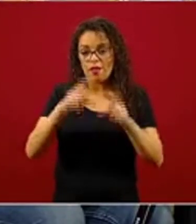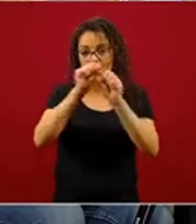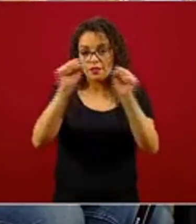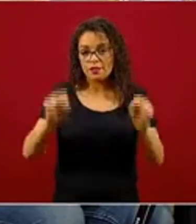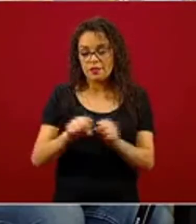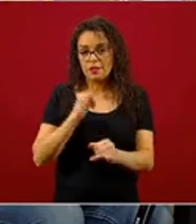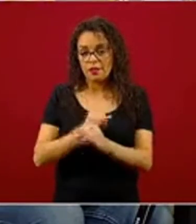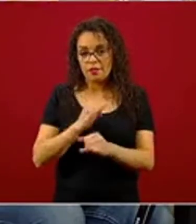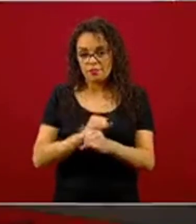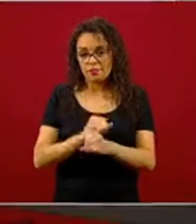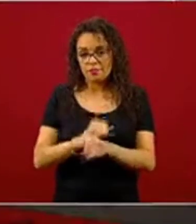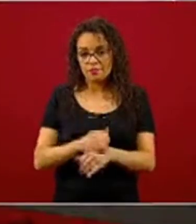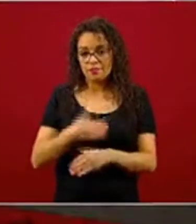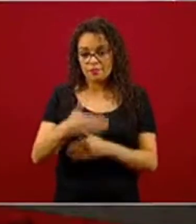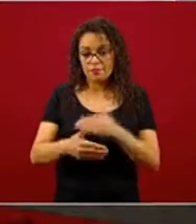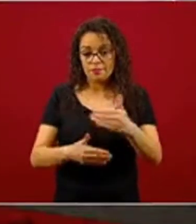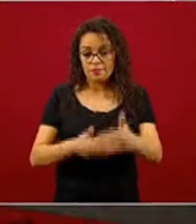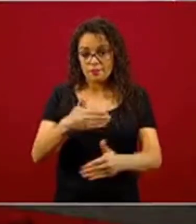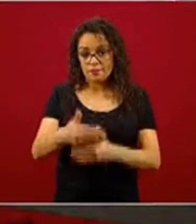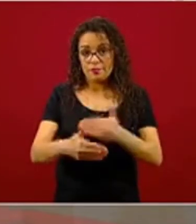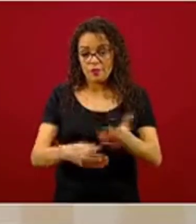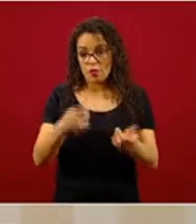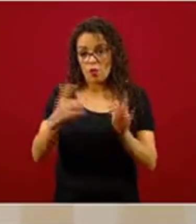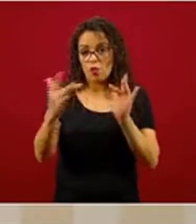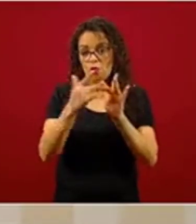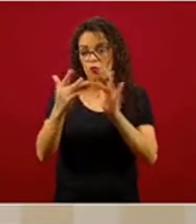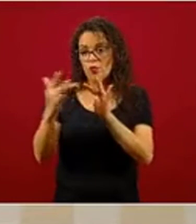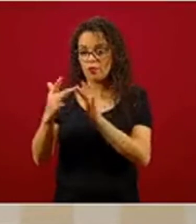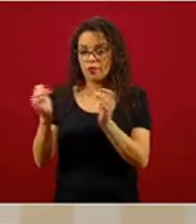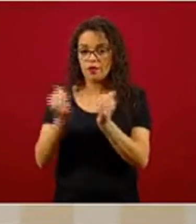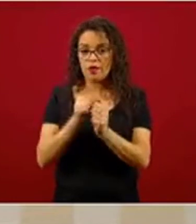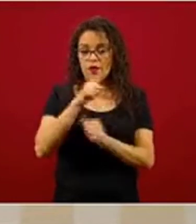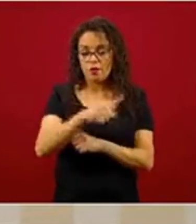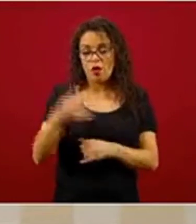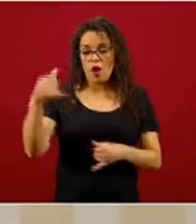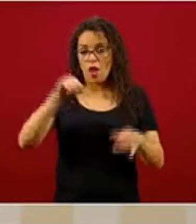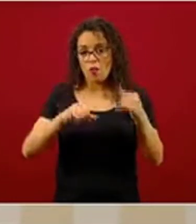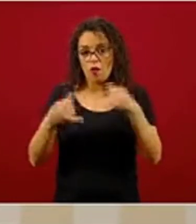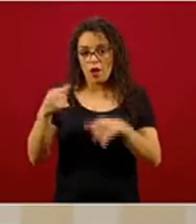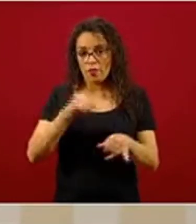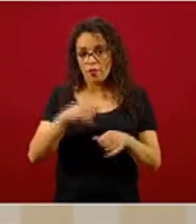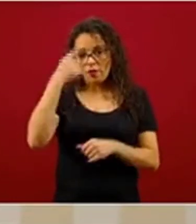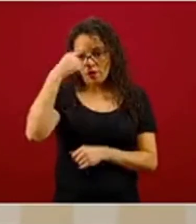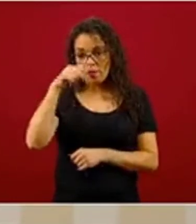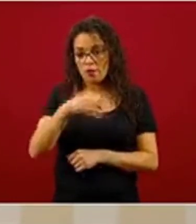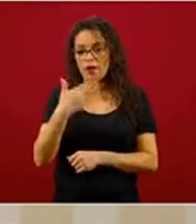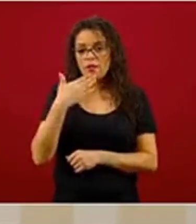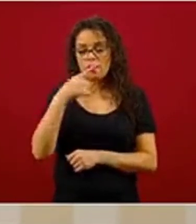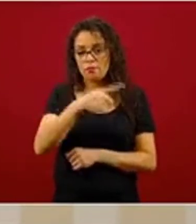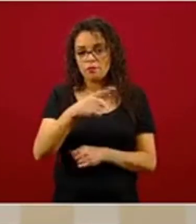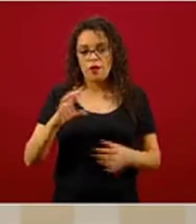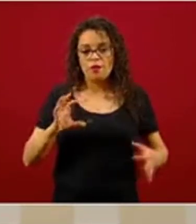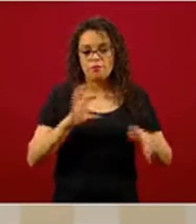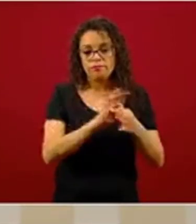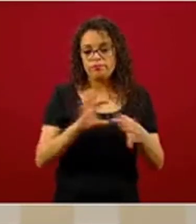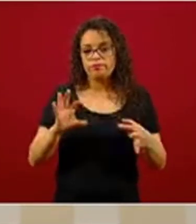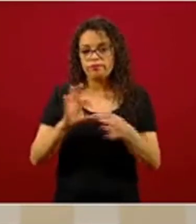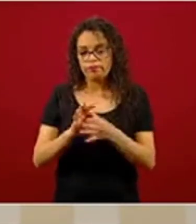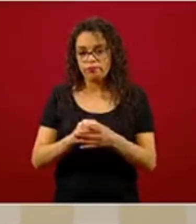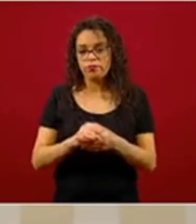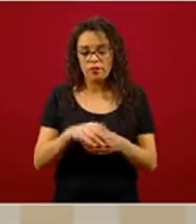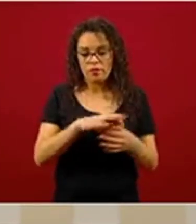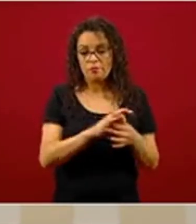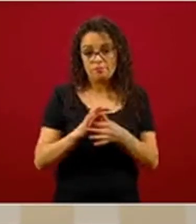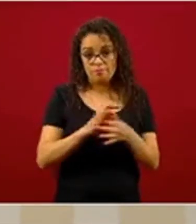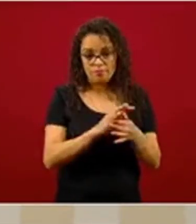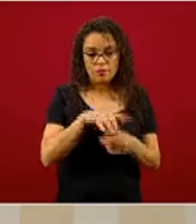grandes laboratorios para empezar a hacer el anclaje de estos web services que empiecen rápidamente a transferir la información. Por